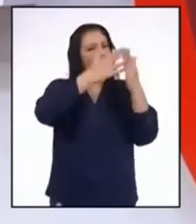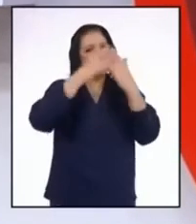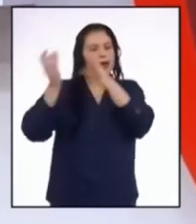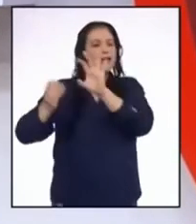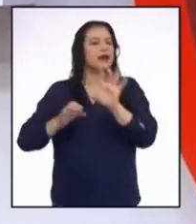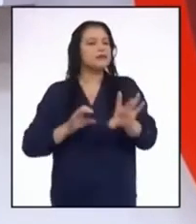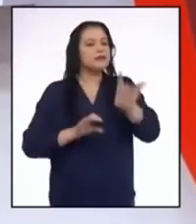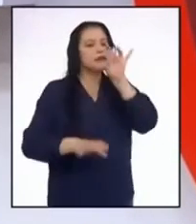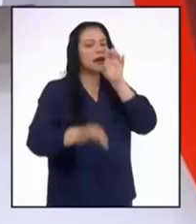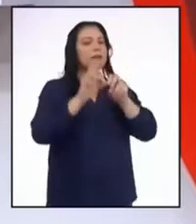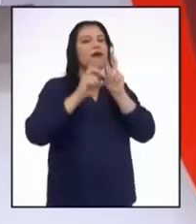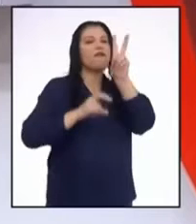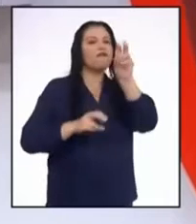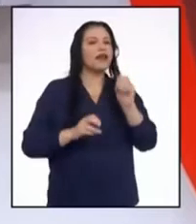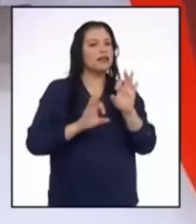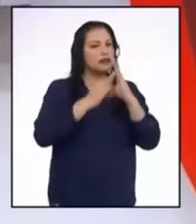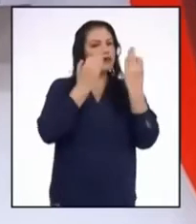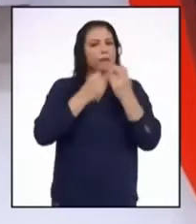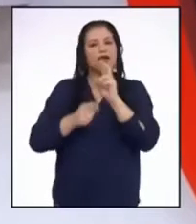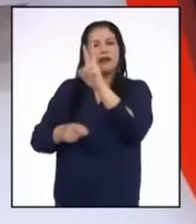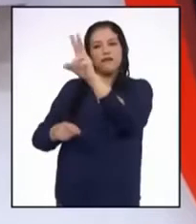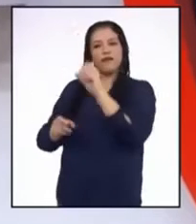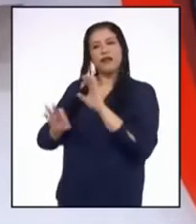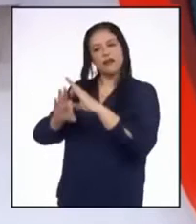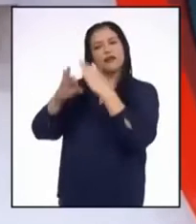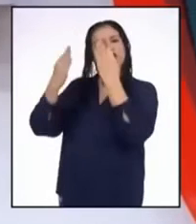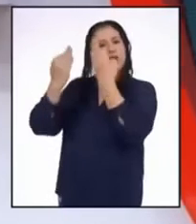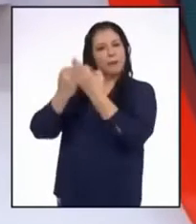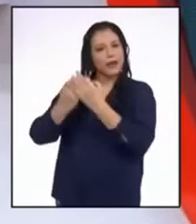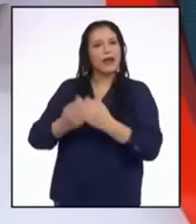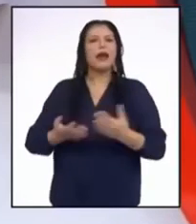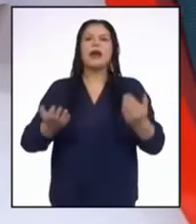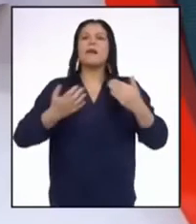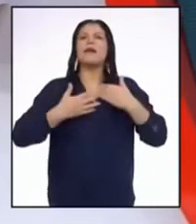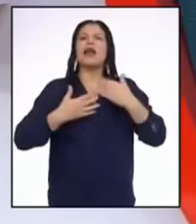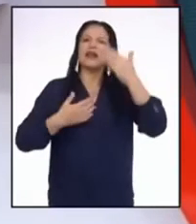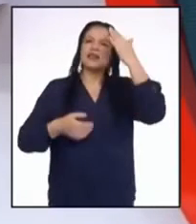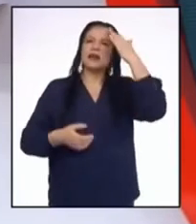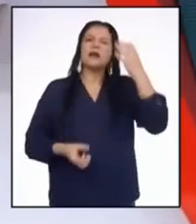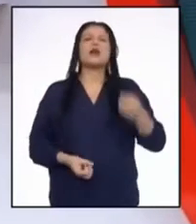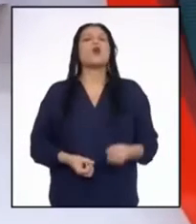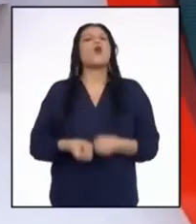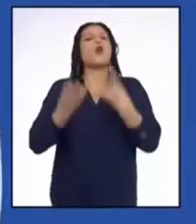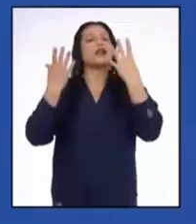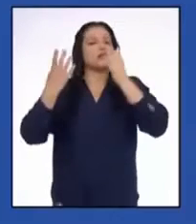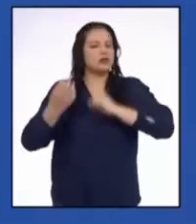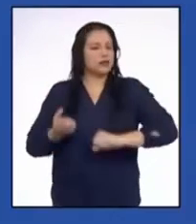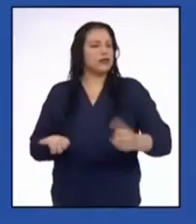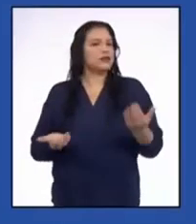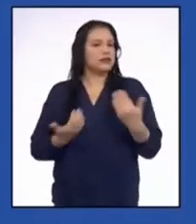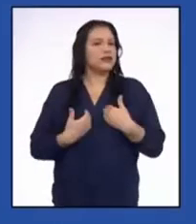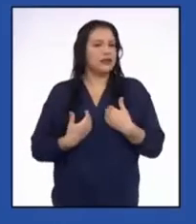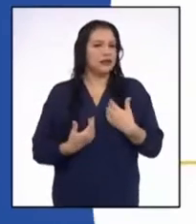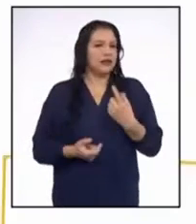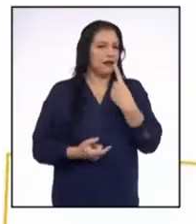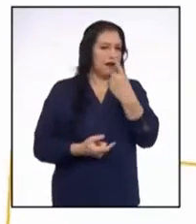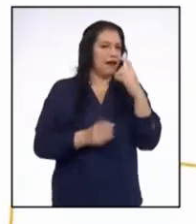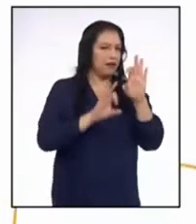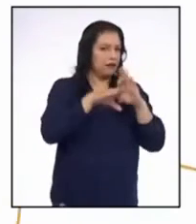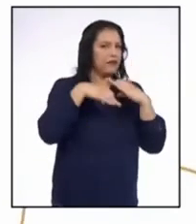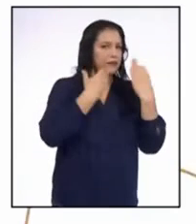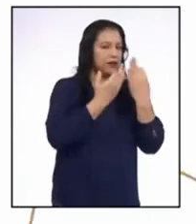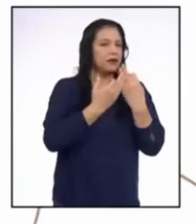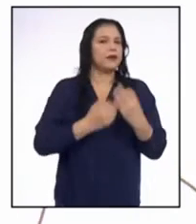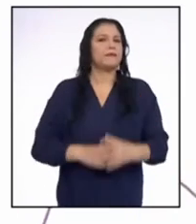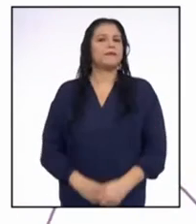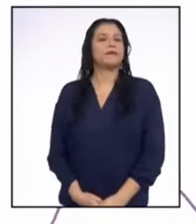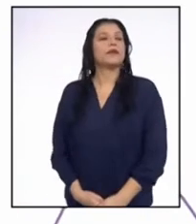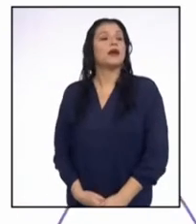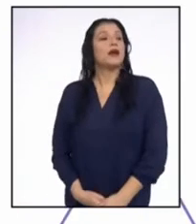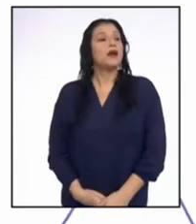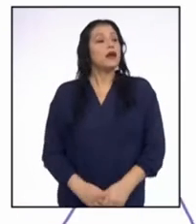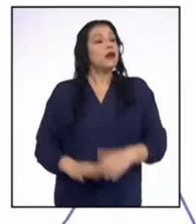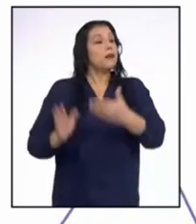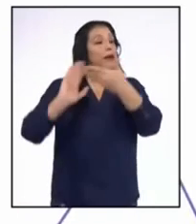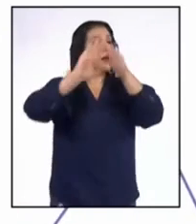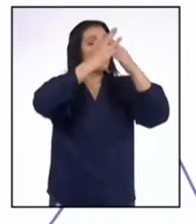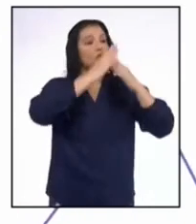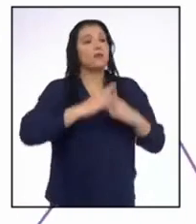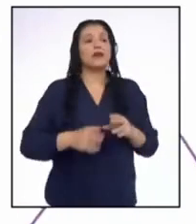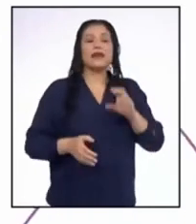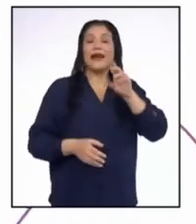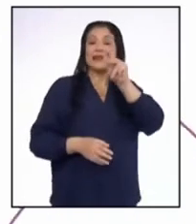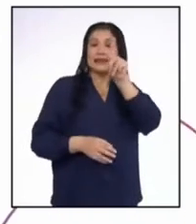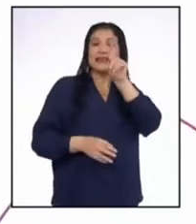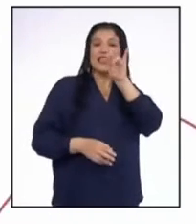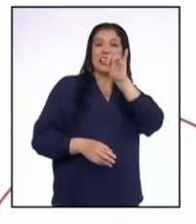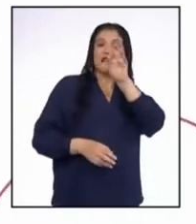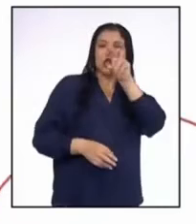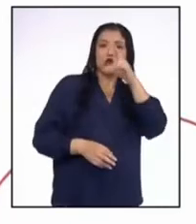para recopilar y evaluar la información sobre el número de hijos con los que cuentan. Para las comunidades Quichua y